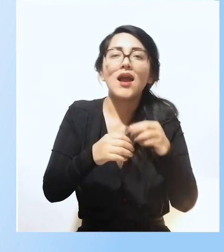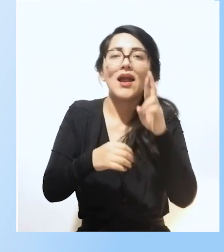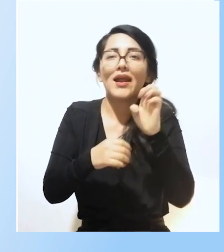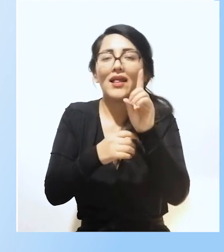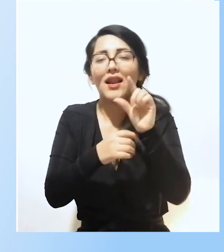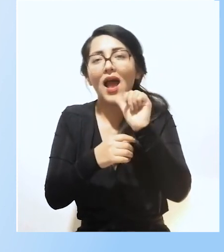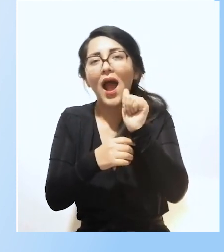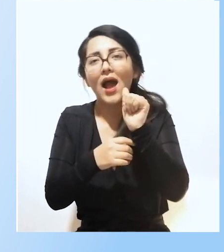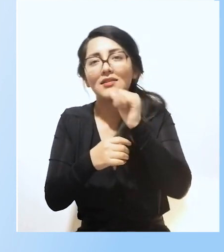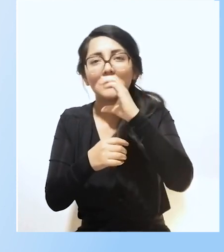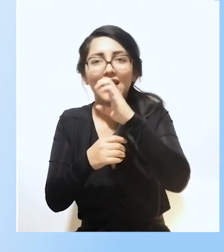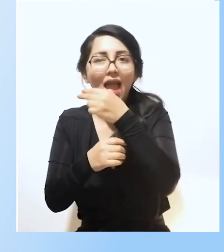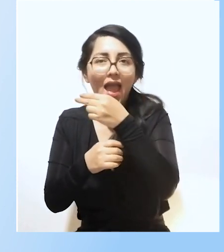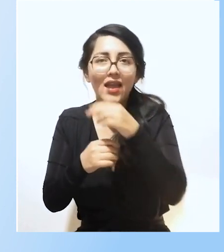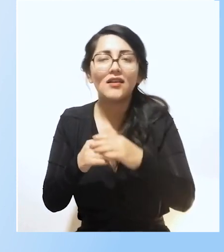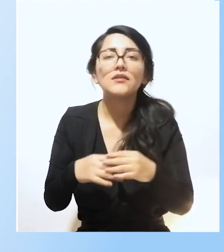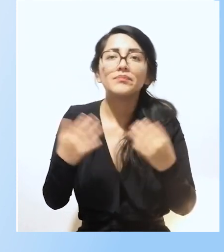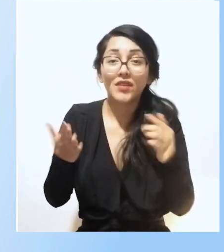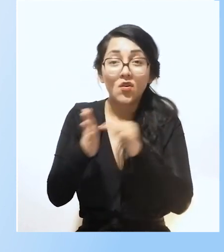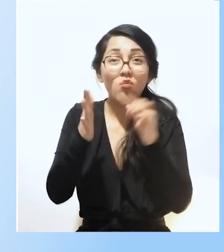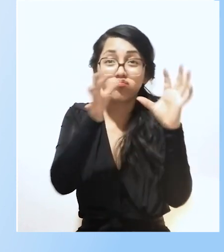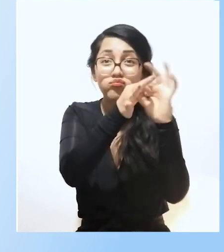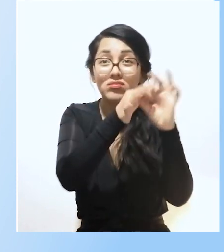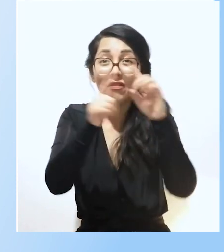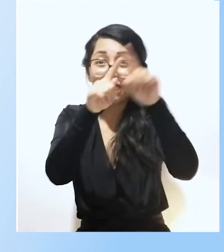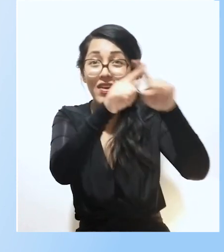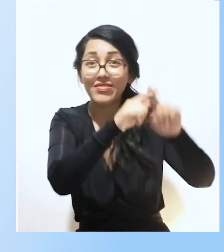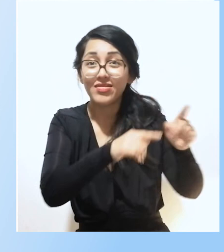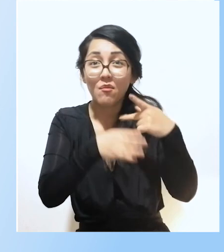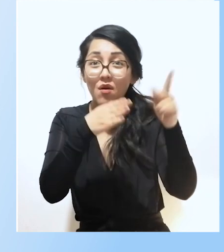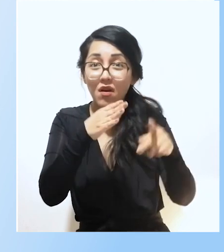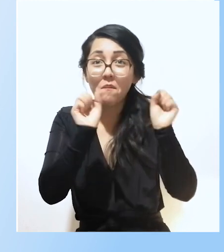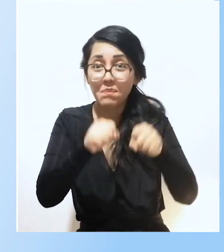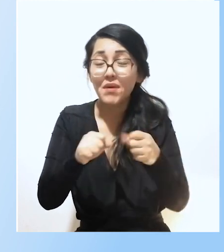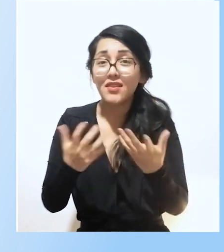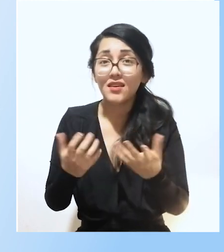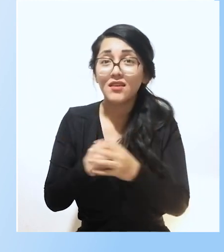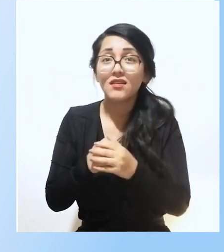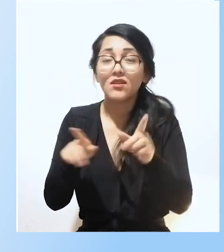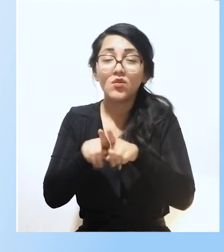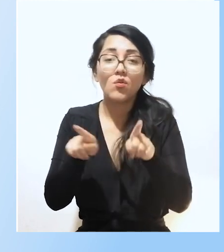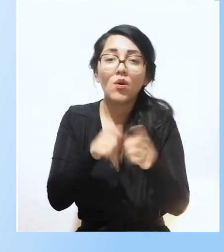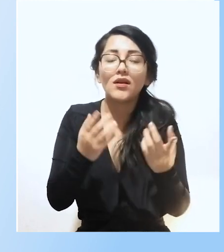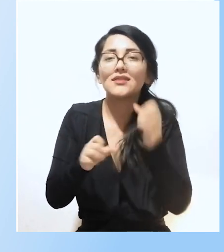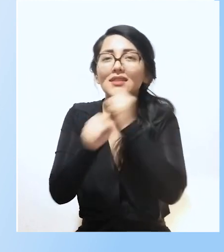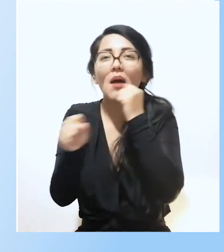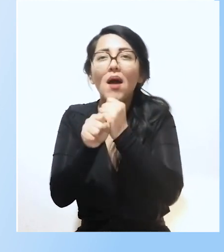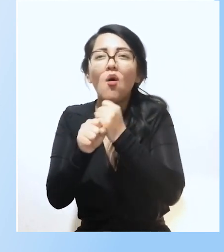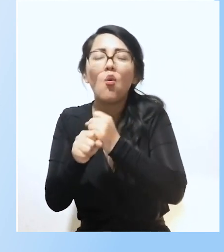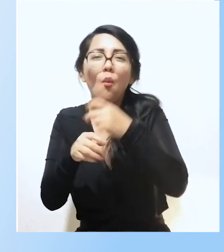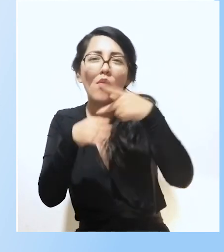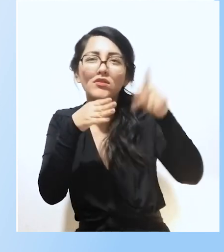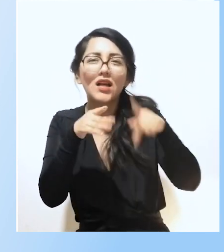pedir asesoramiento, unirse con otros profesionales, trabajo interdisciplinar con los